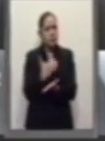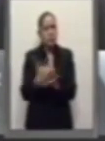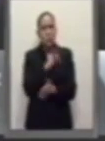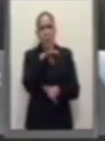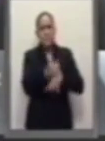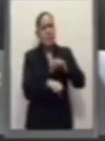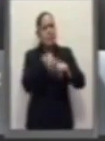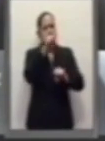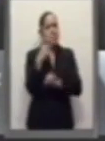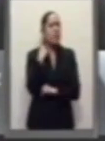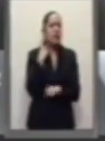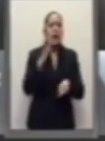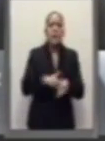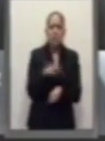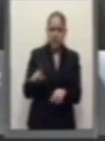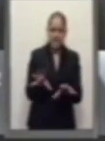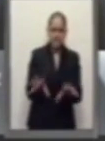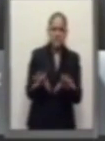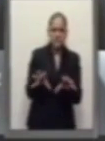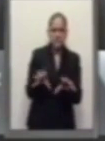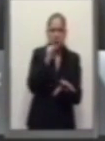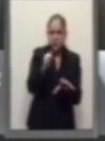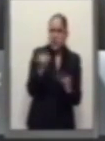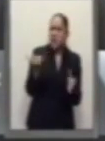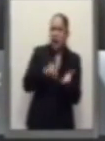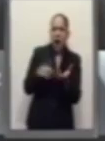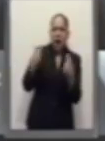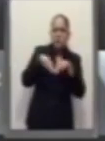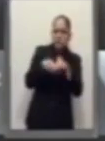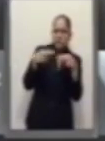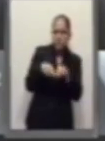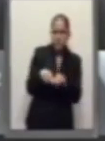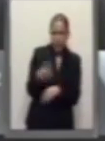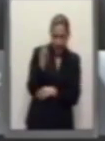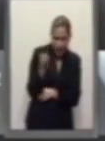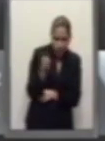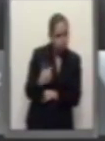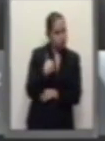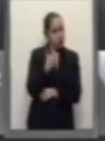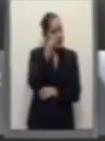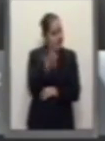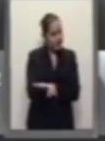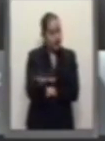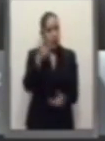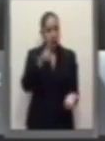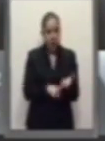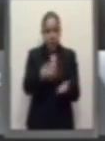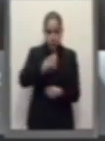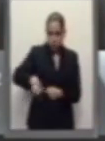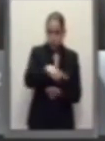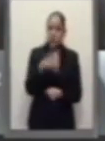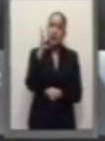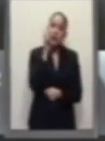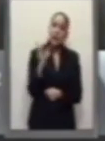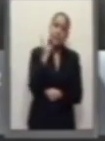nalgas exquisitas y por el acostón. Yo quiero que esta Cámara de Diputados se pronuncie